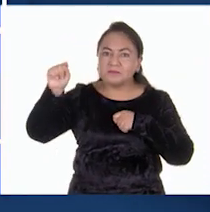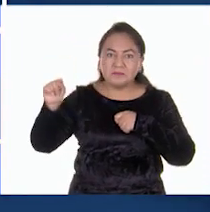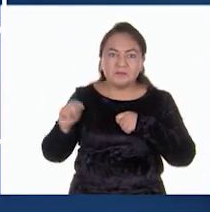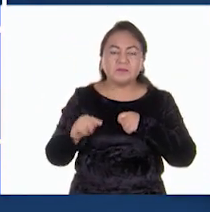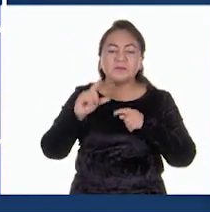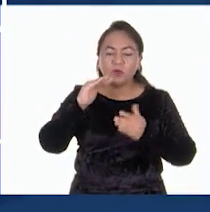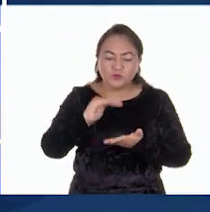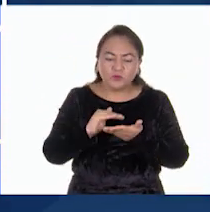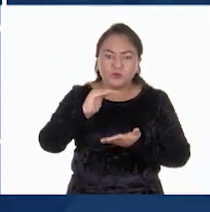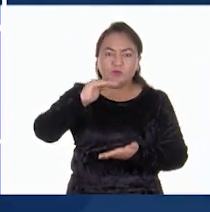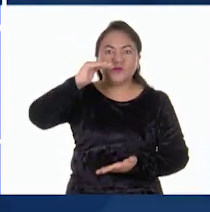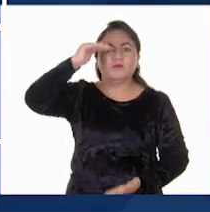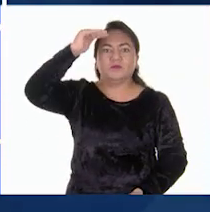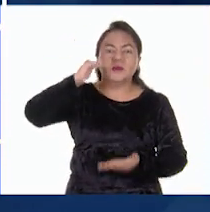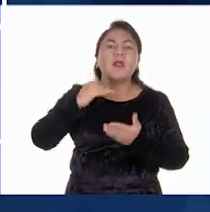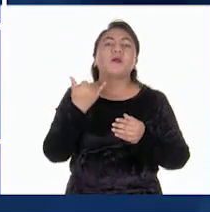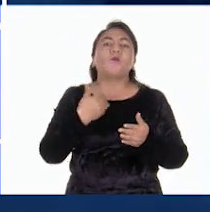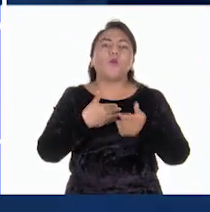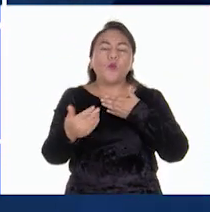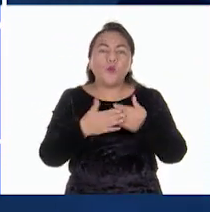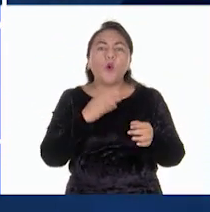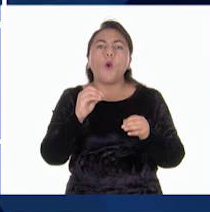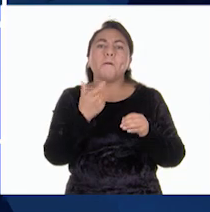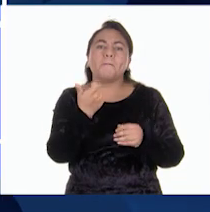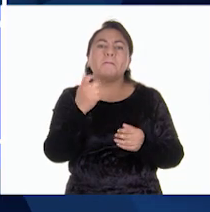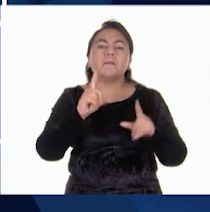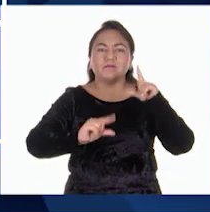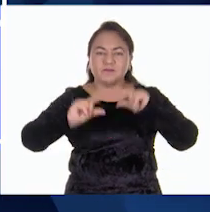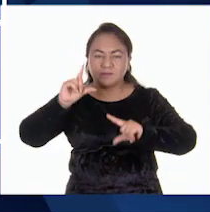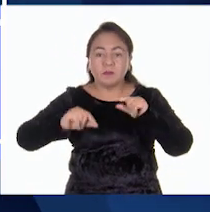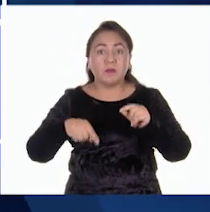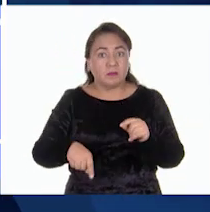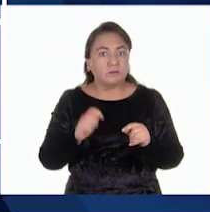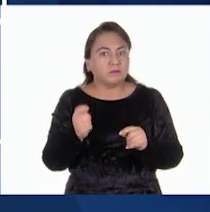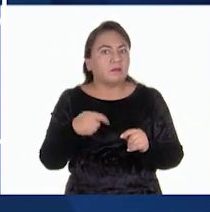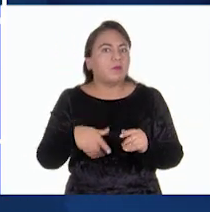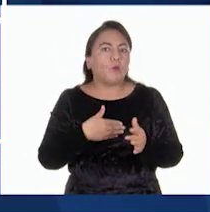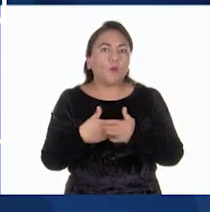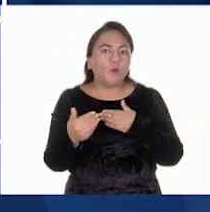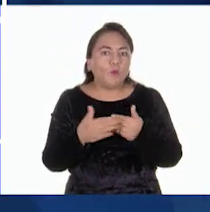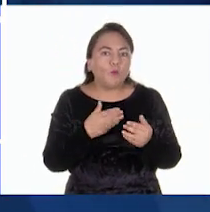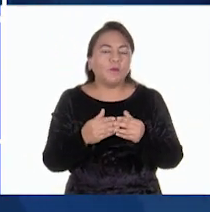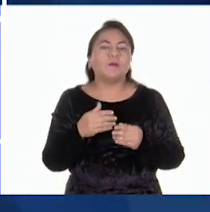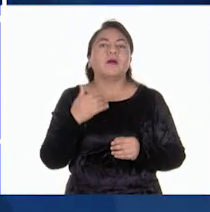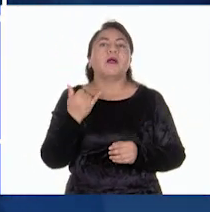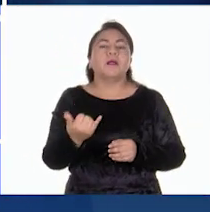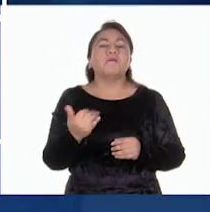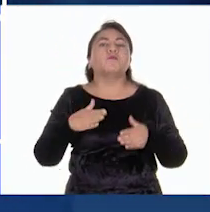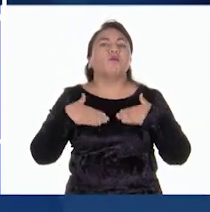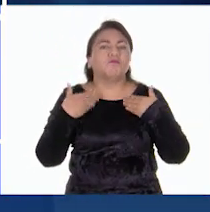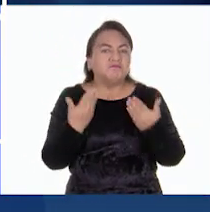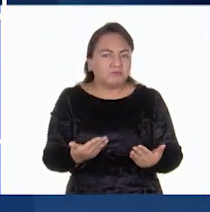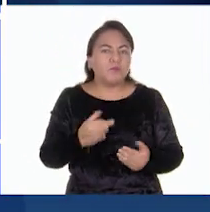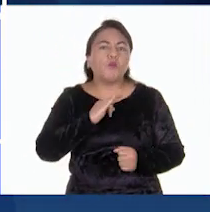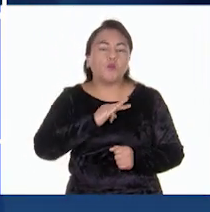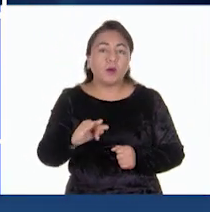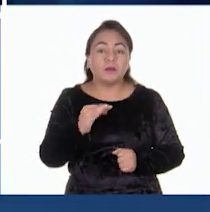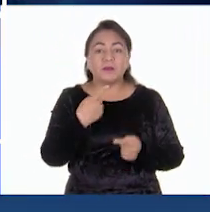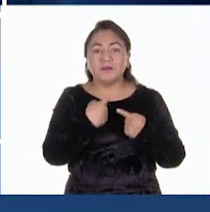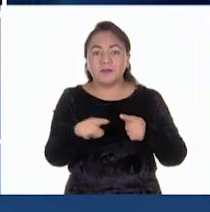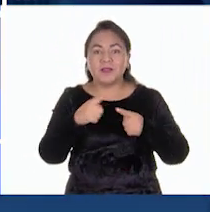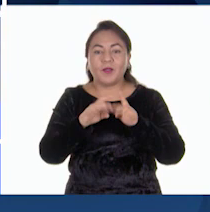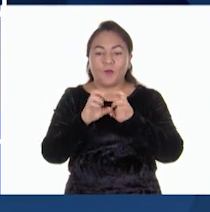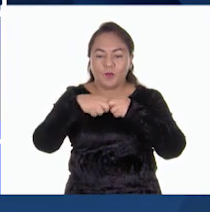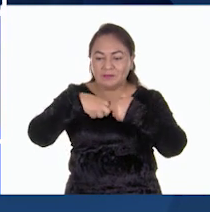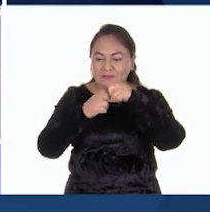distintos tamaños, modelos y precios. Es un aparato moderno, durable y digno de confianza, y todas sus